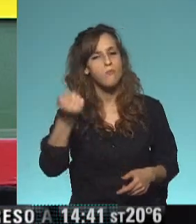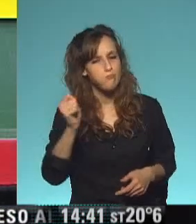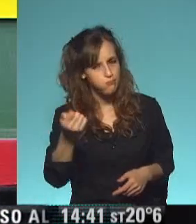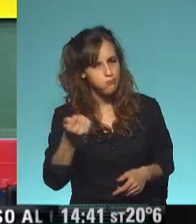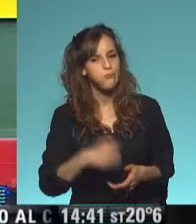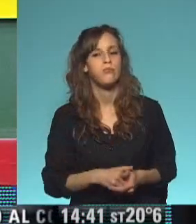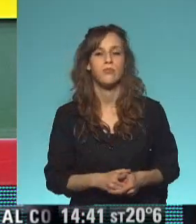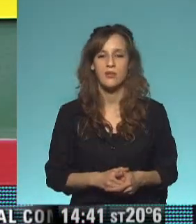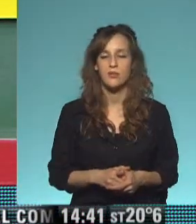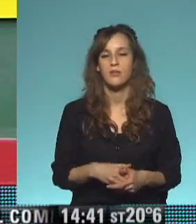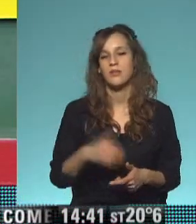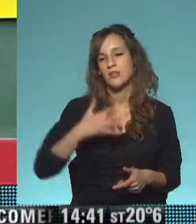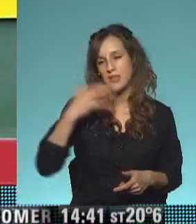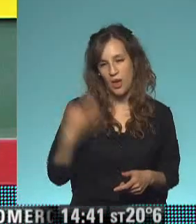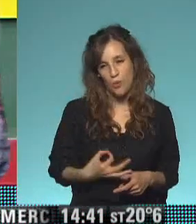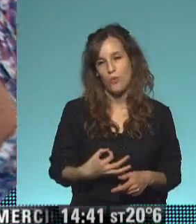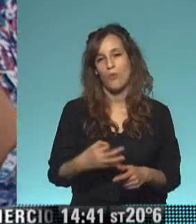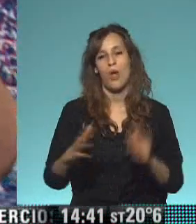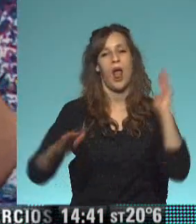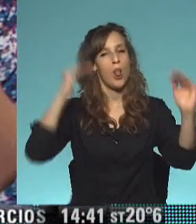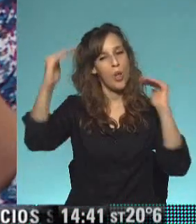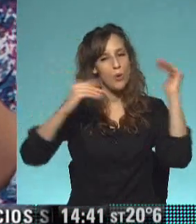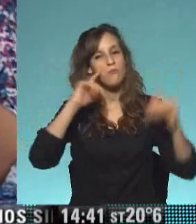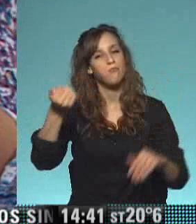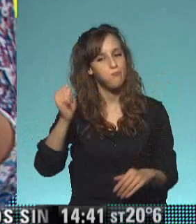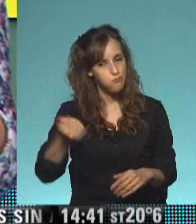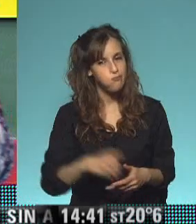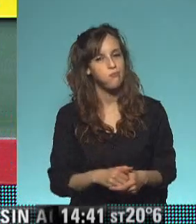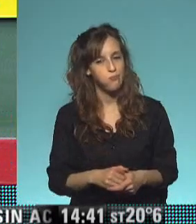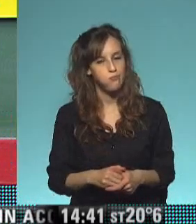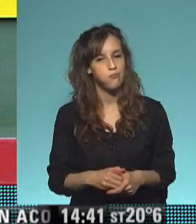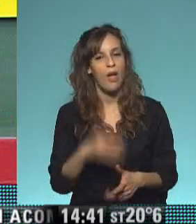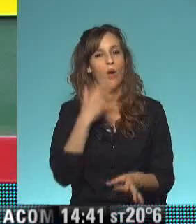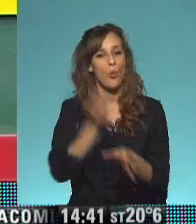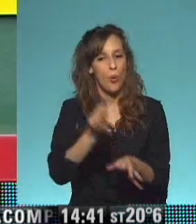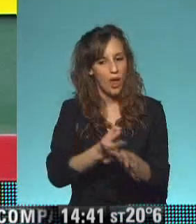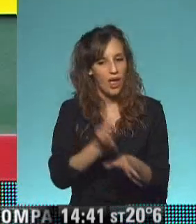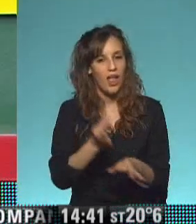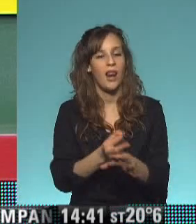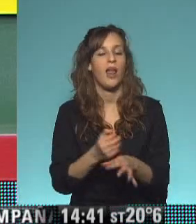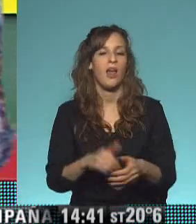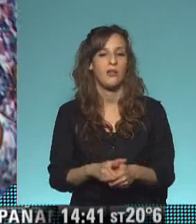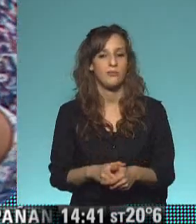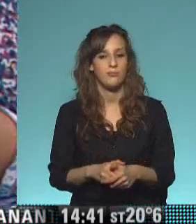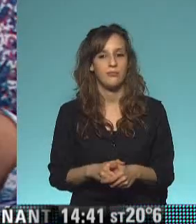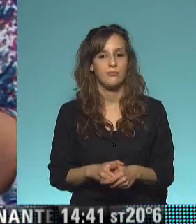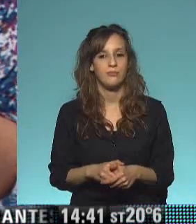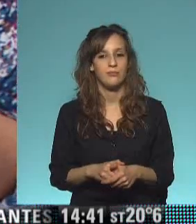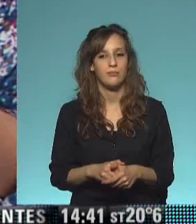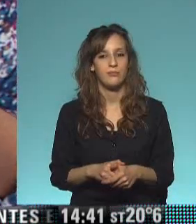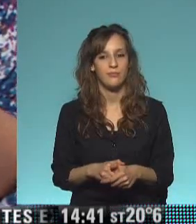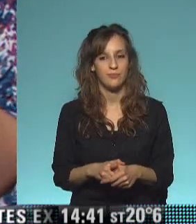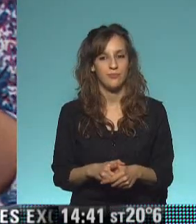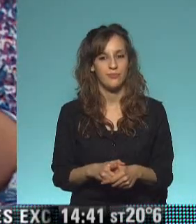conocen ustedes, la conocen algún grande por ahí, la cantaron alguna vez en la escuela o en algún lado, que se llama Sal de ahí,